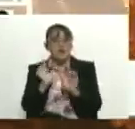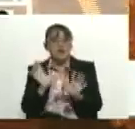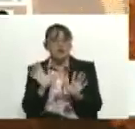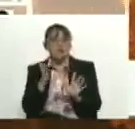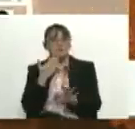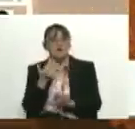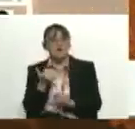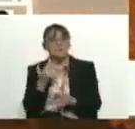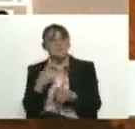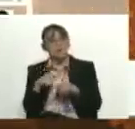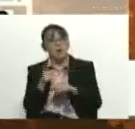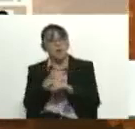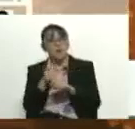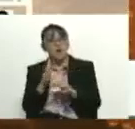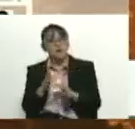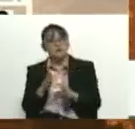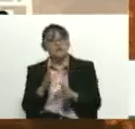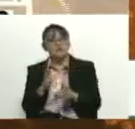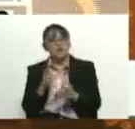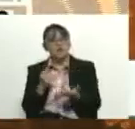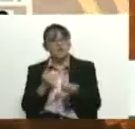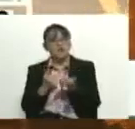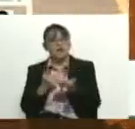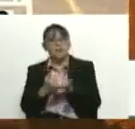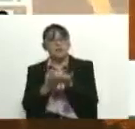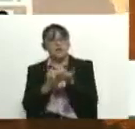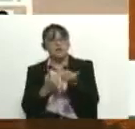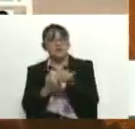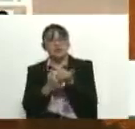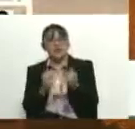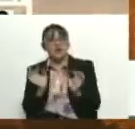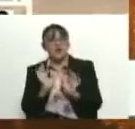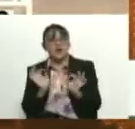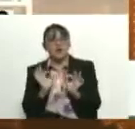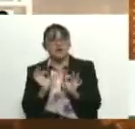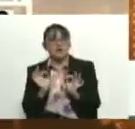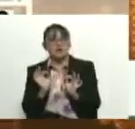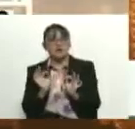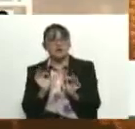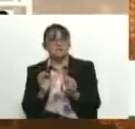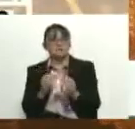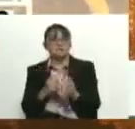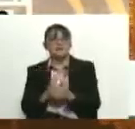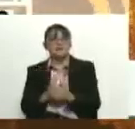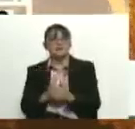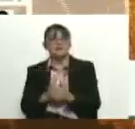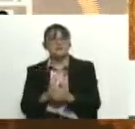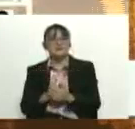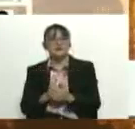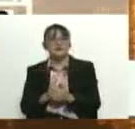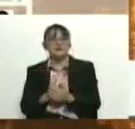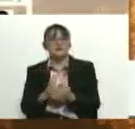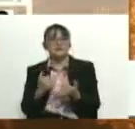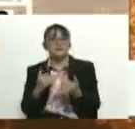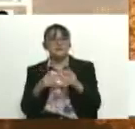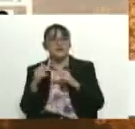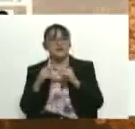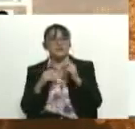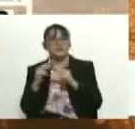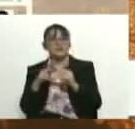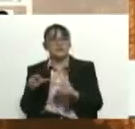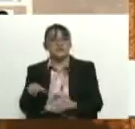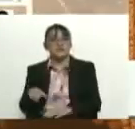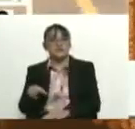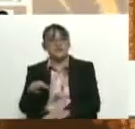pero la gobernación no puso ni una pala ni un saco de arena ni de cemento ni una roca para la construcción del